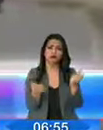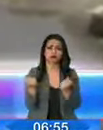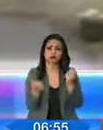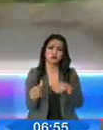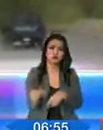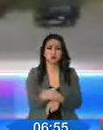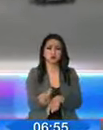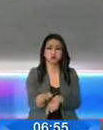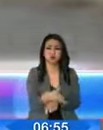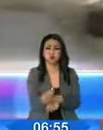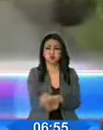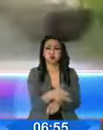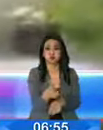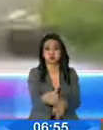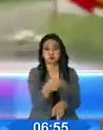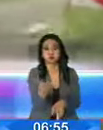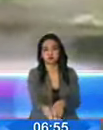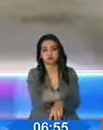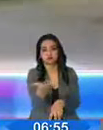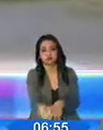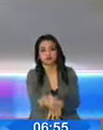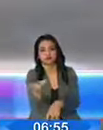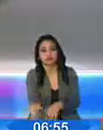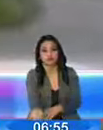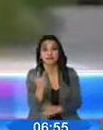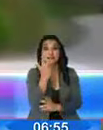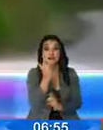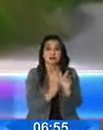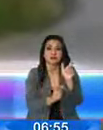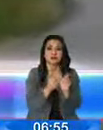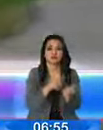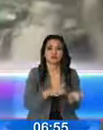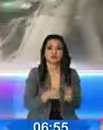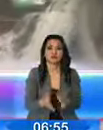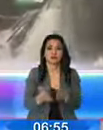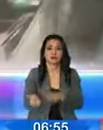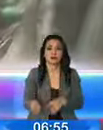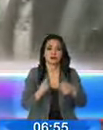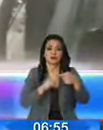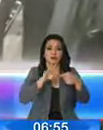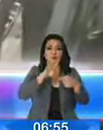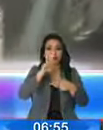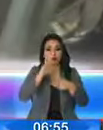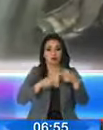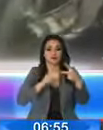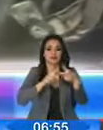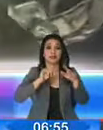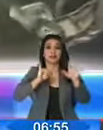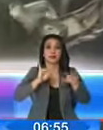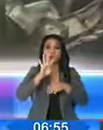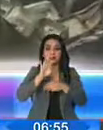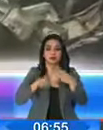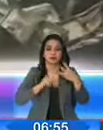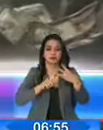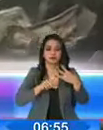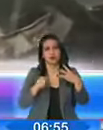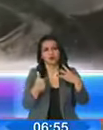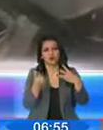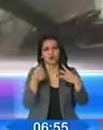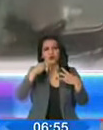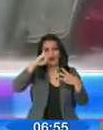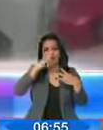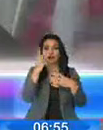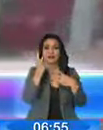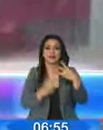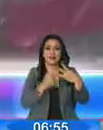tipo camión, que tras el volcamiento dejó 3 fallecidos de 42, 64 y un menor de 13 años.